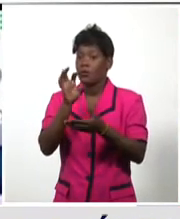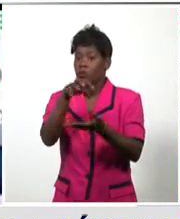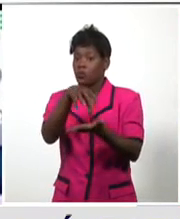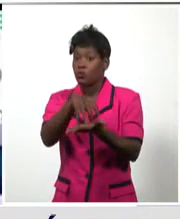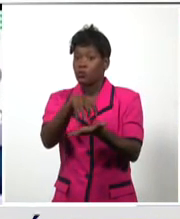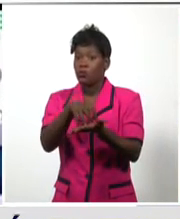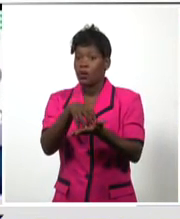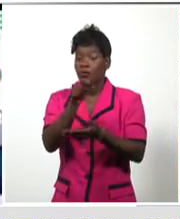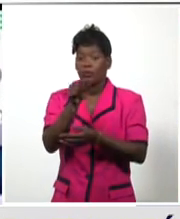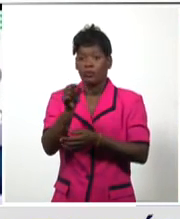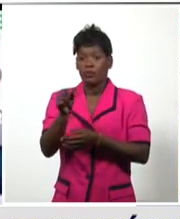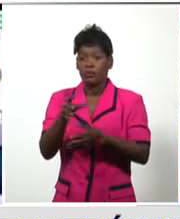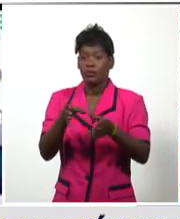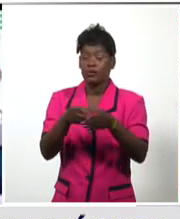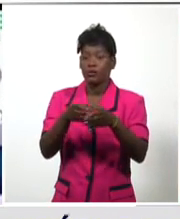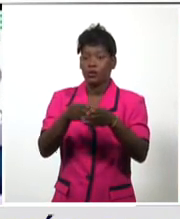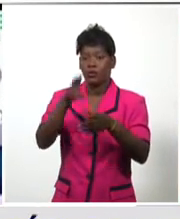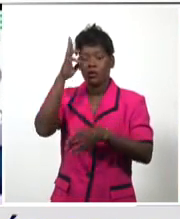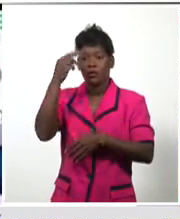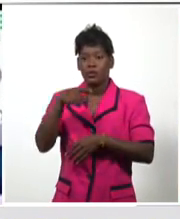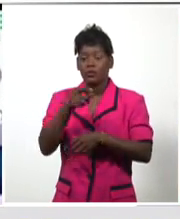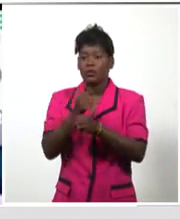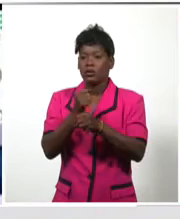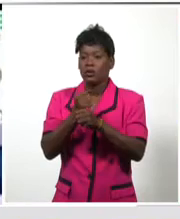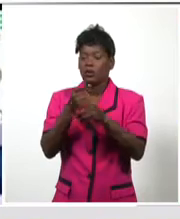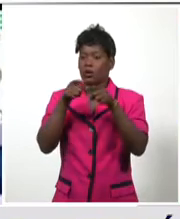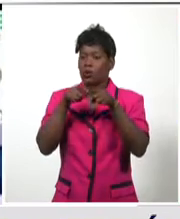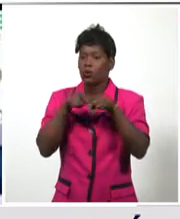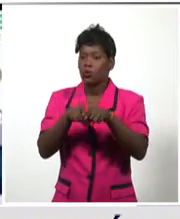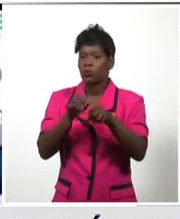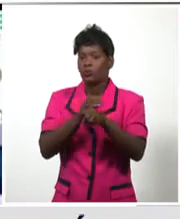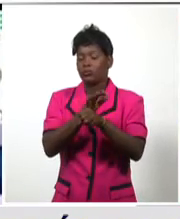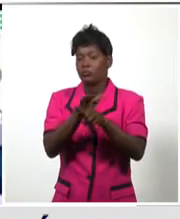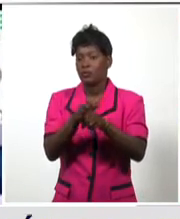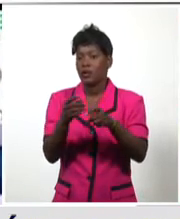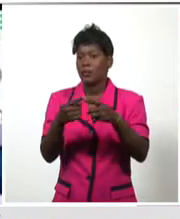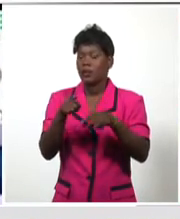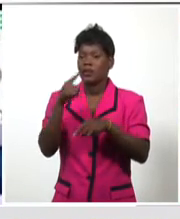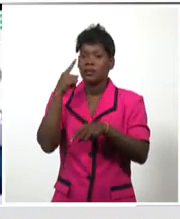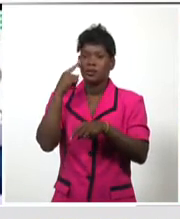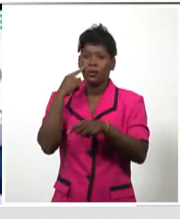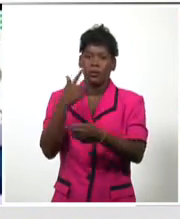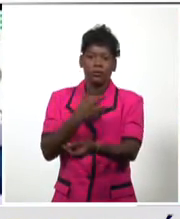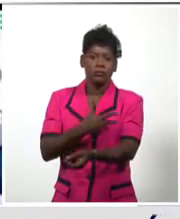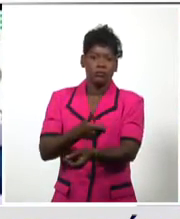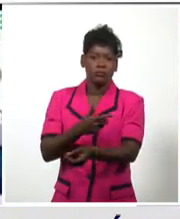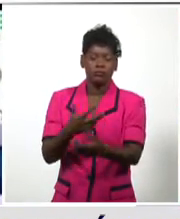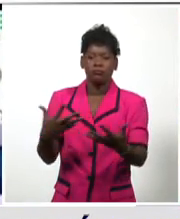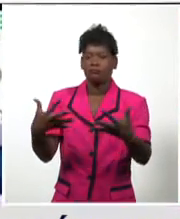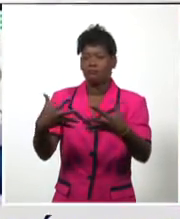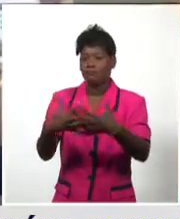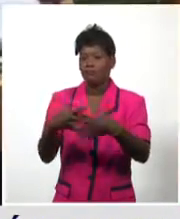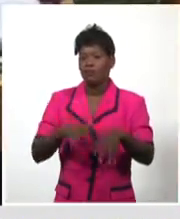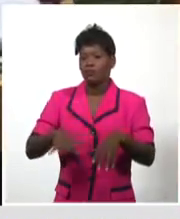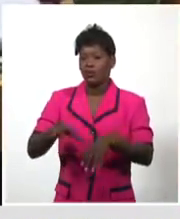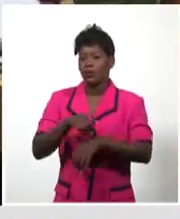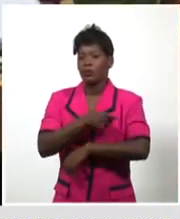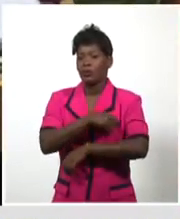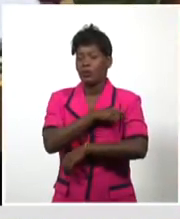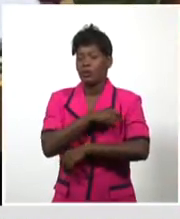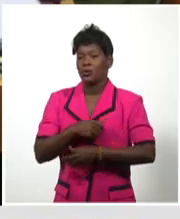de salud que trabaja directamente con esta pandemia. Un oportuno donativo pone de relieve el valor de la solidaridad en estos tiempos.